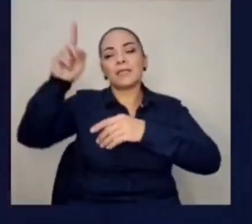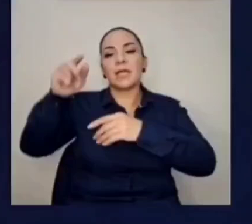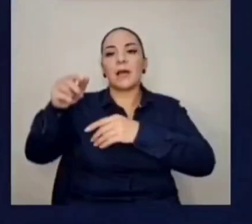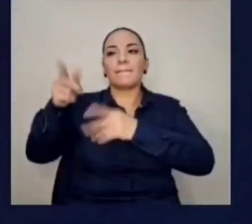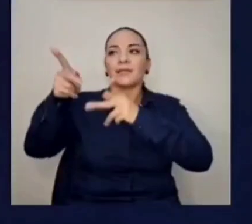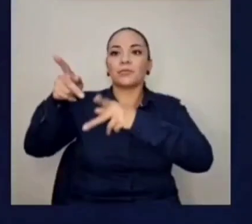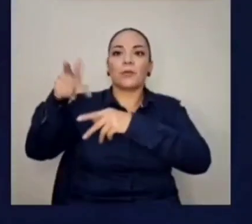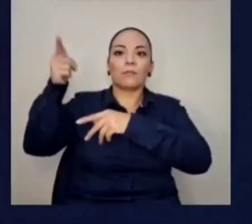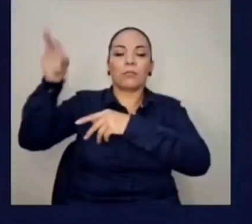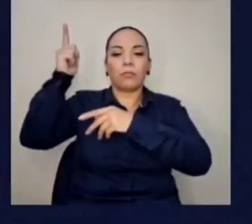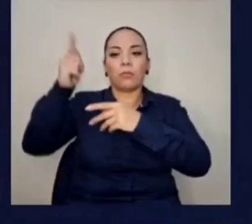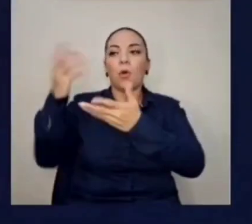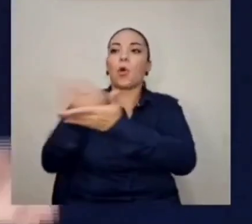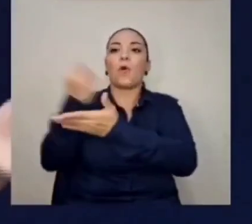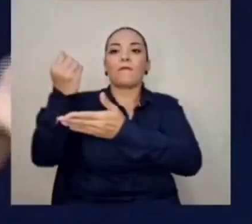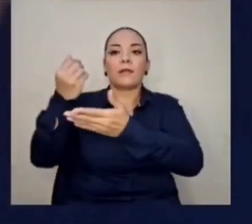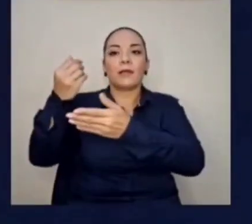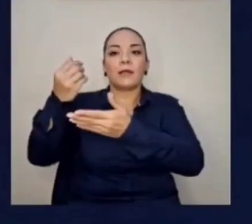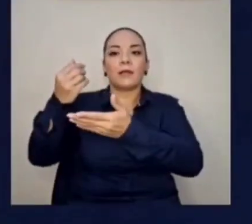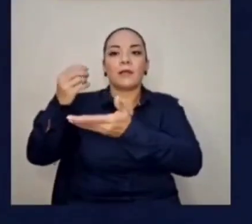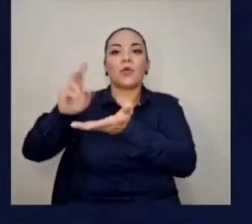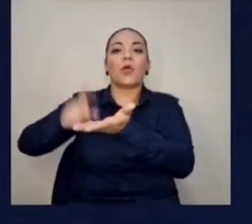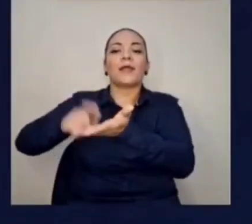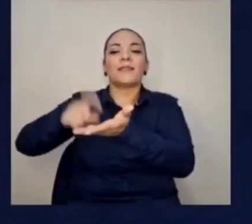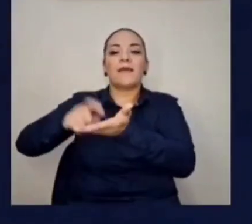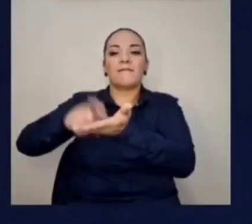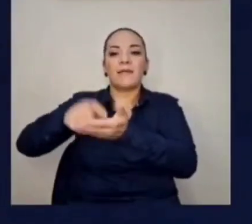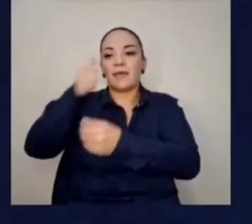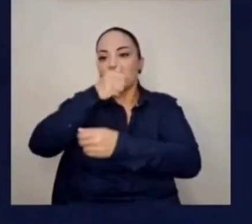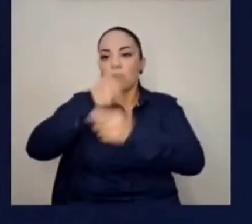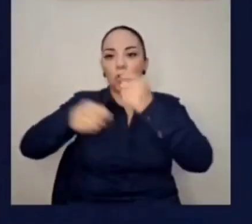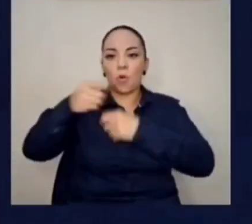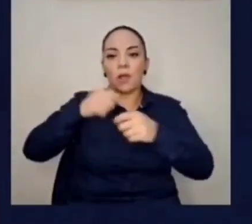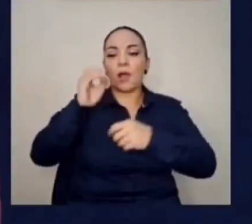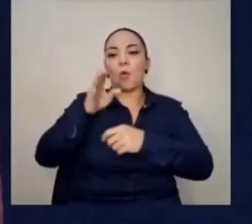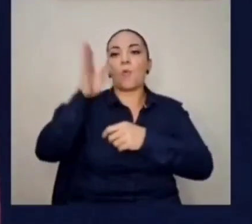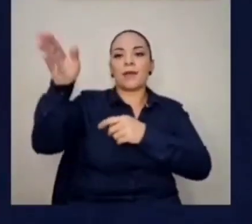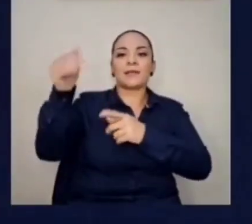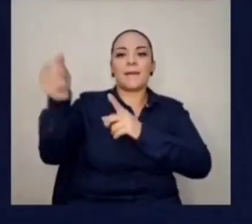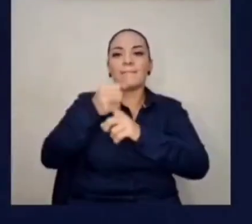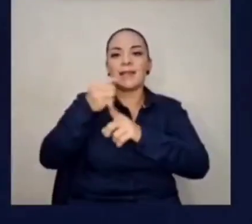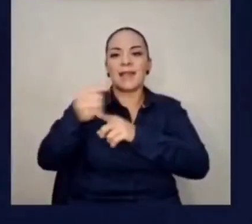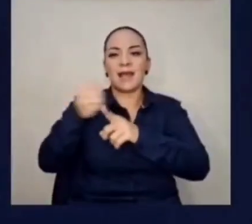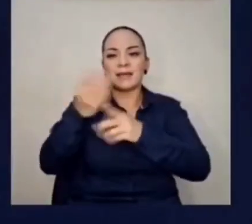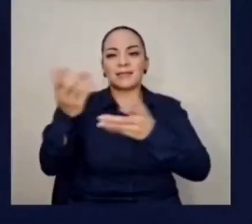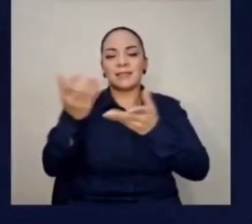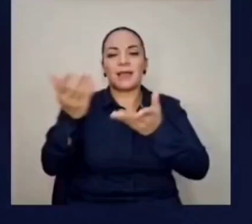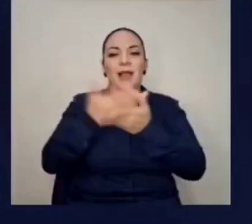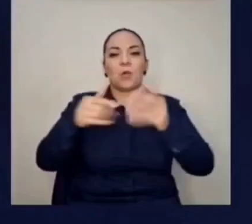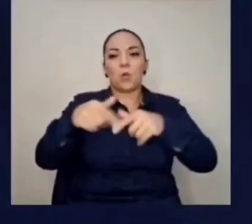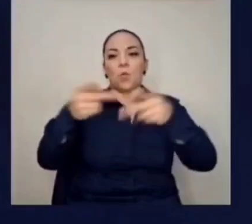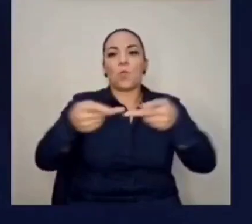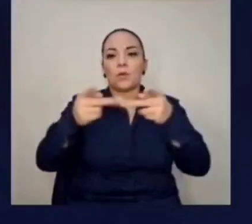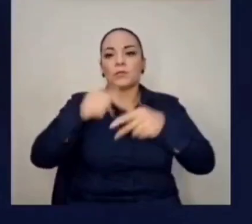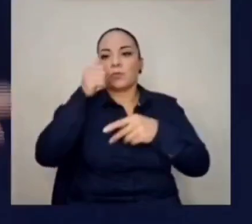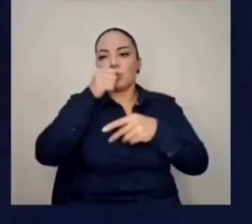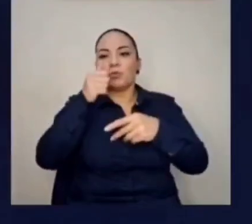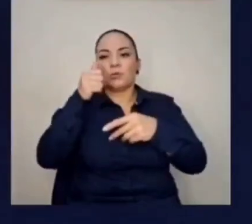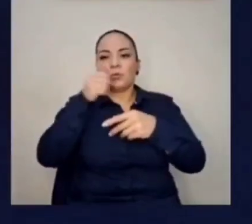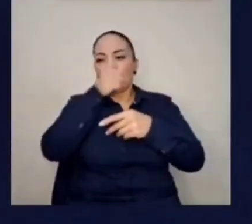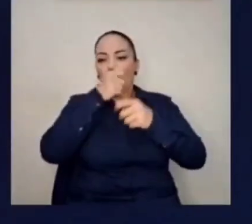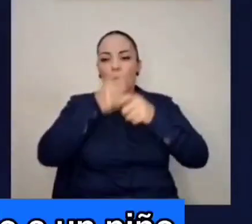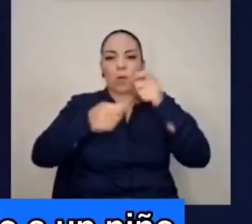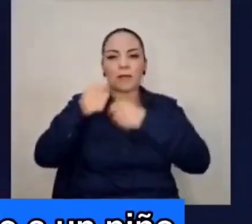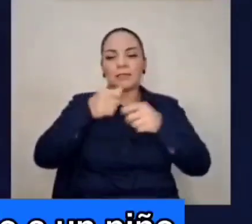cobrarle lo que les debe de la droga? ¿O que vayan a pelearse una plaza de droga, lo cual genera